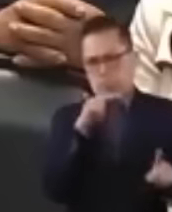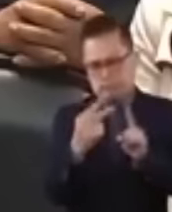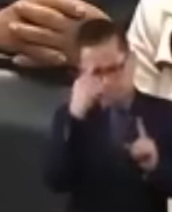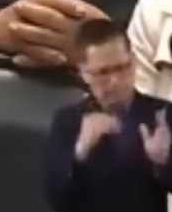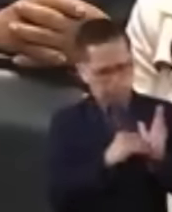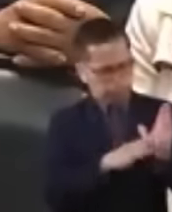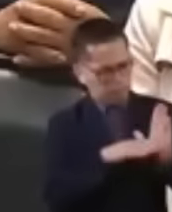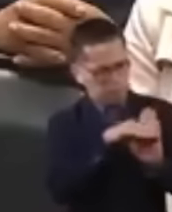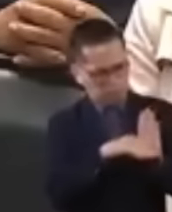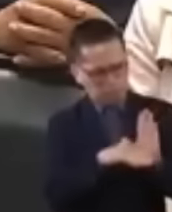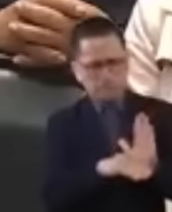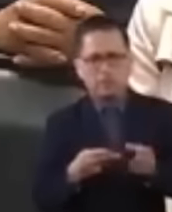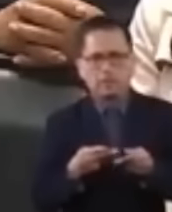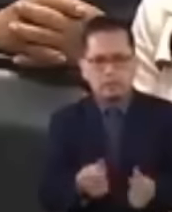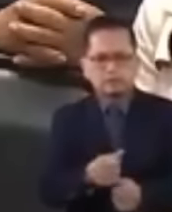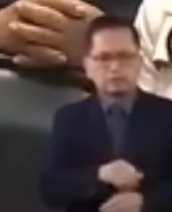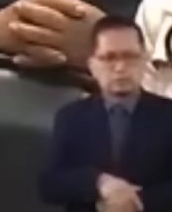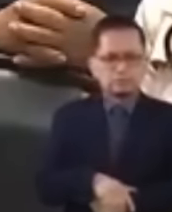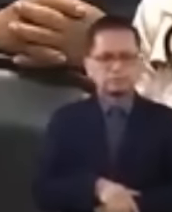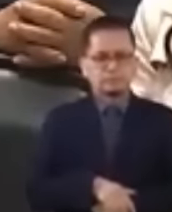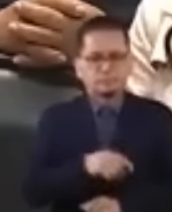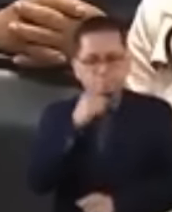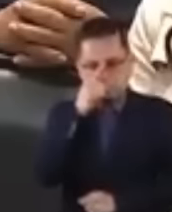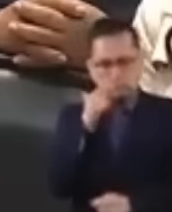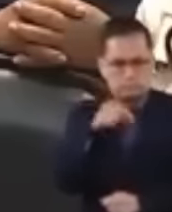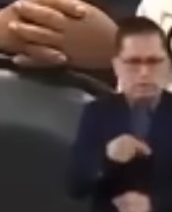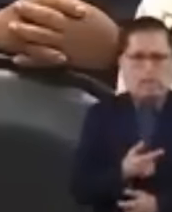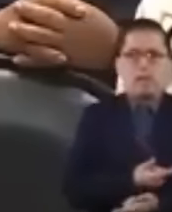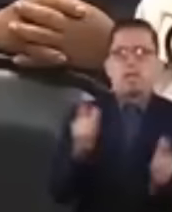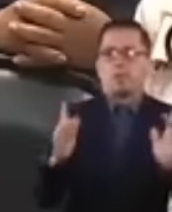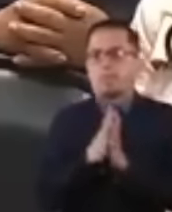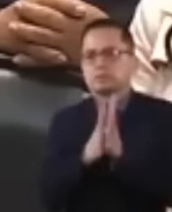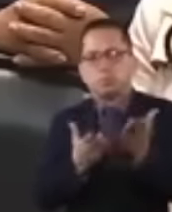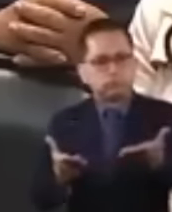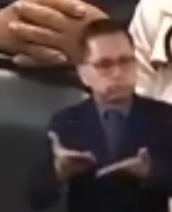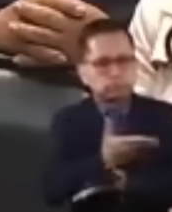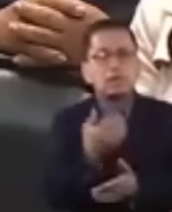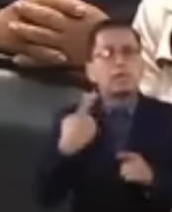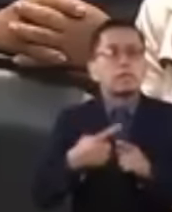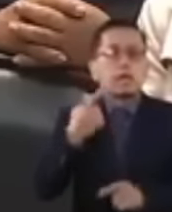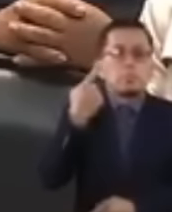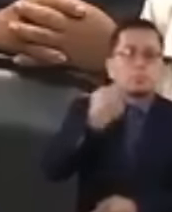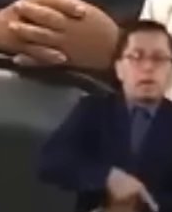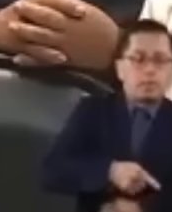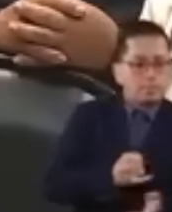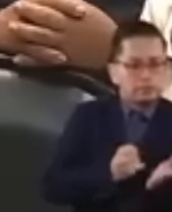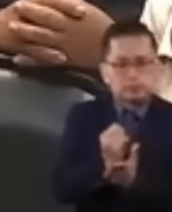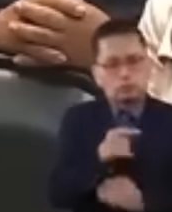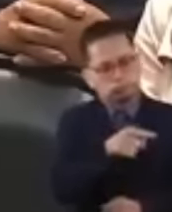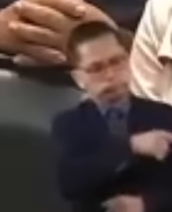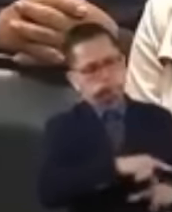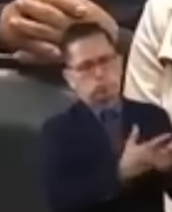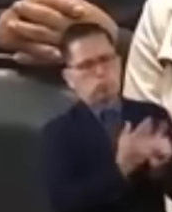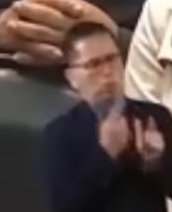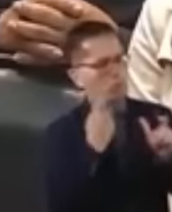en una democracia las mayorías toman las decisiones, y las minorías participan. Pero en